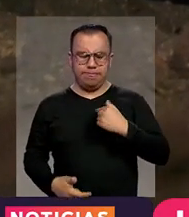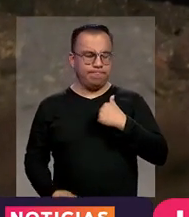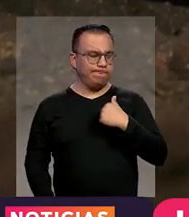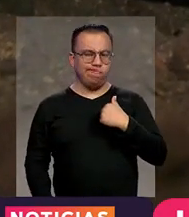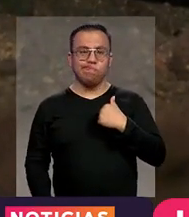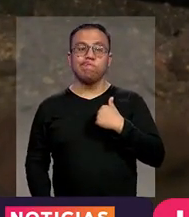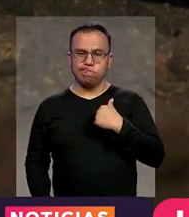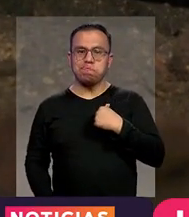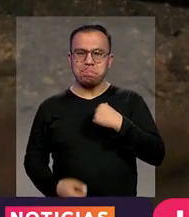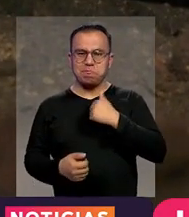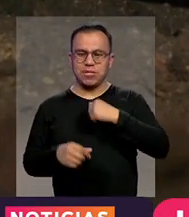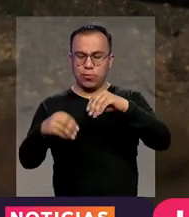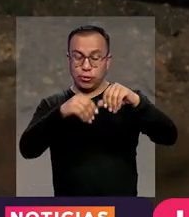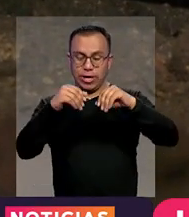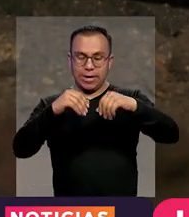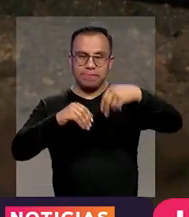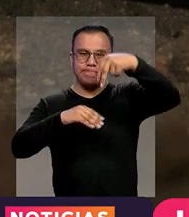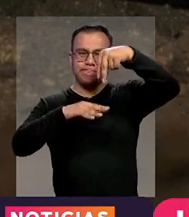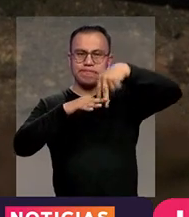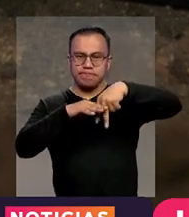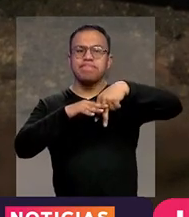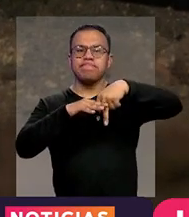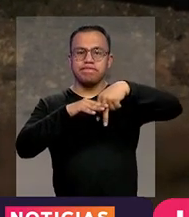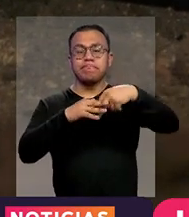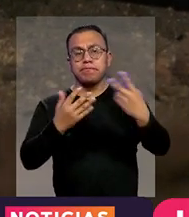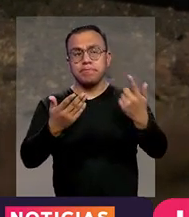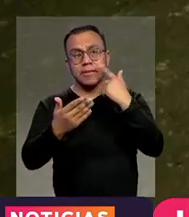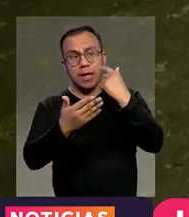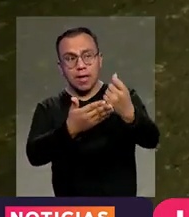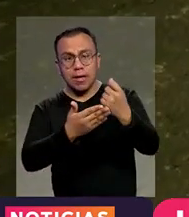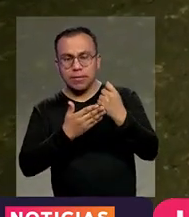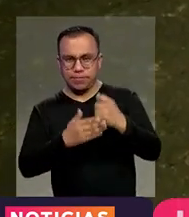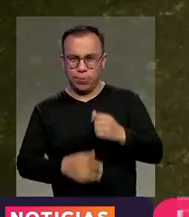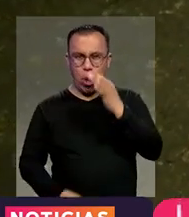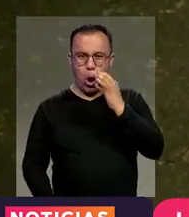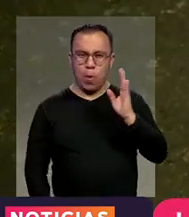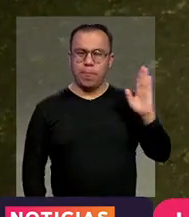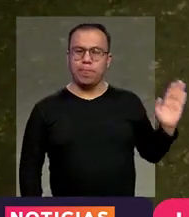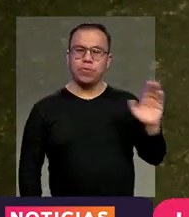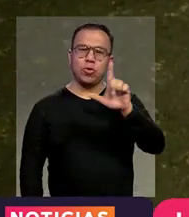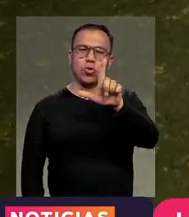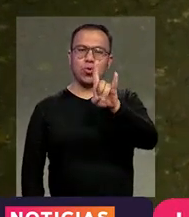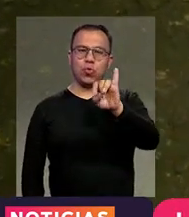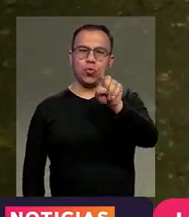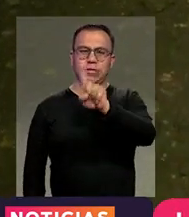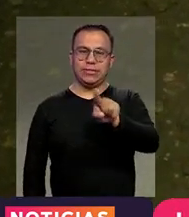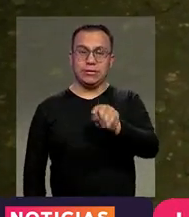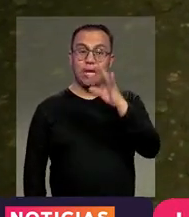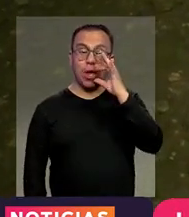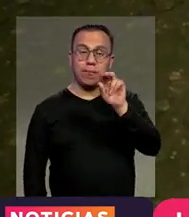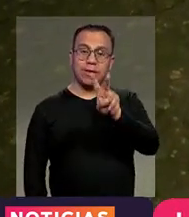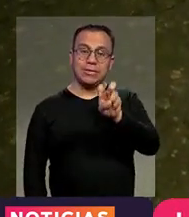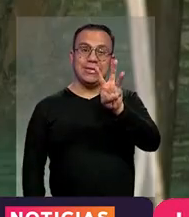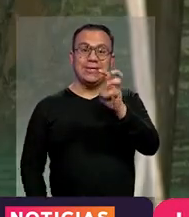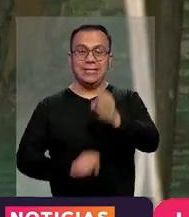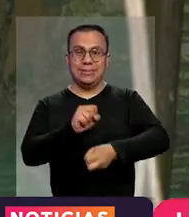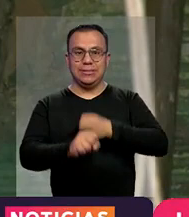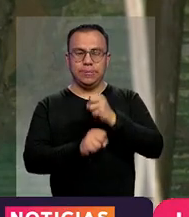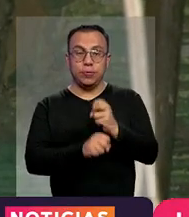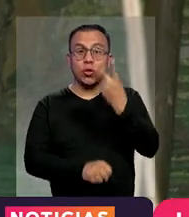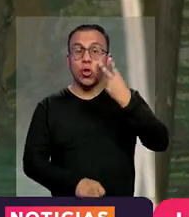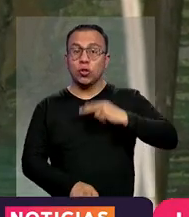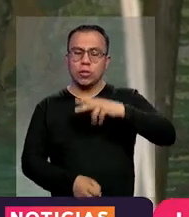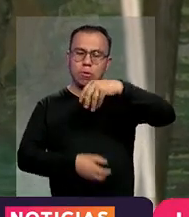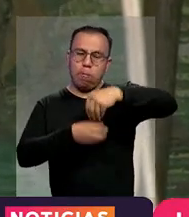decidí enterrarme para pedir un auxilio. Él es Luis Miguel López, tiene 73 años y lleva